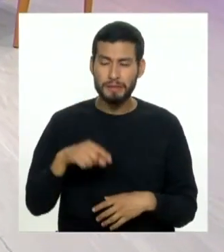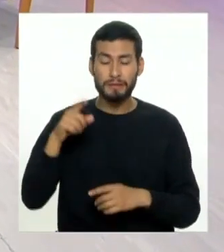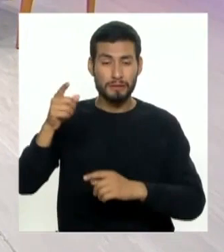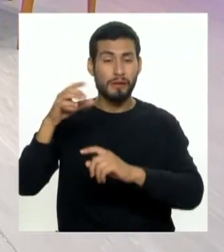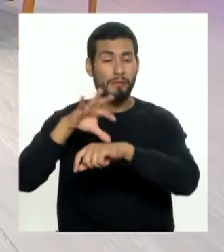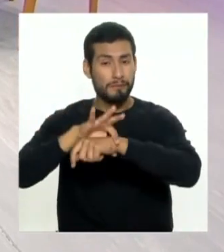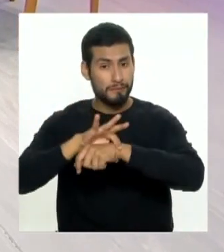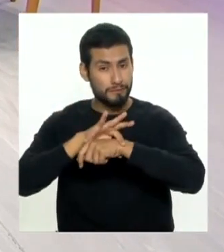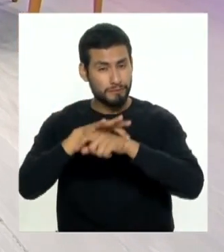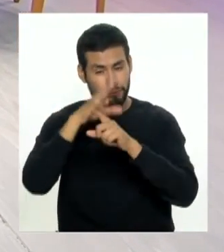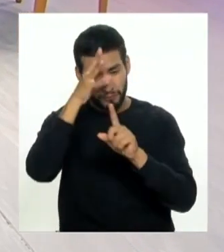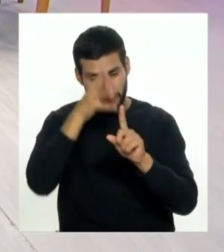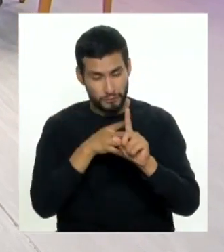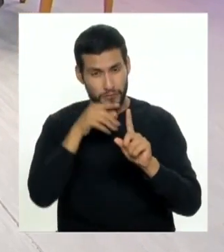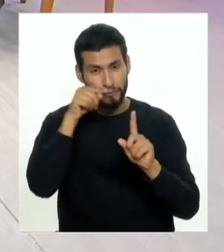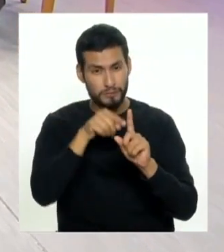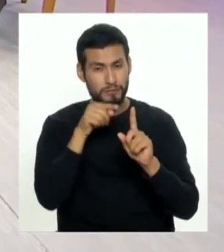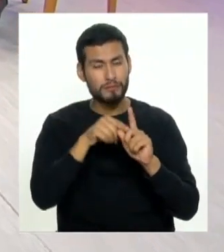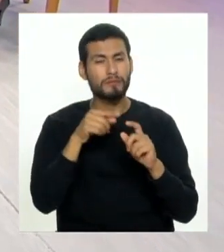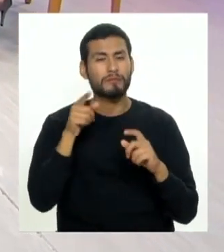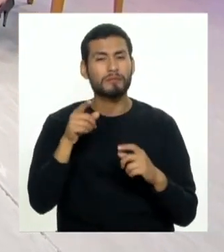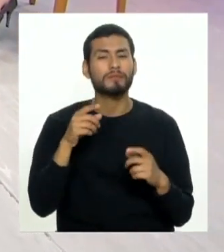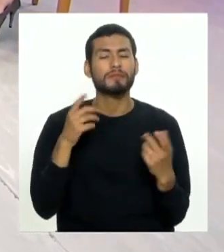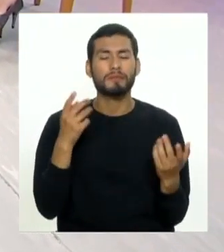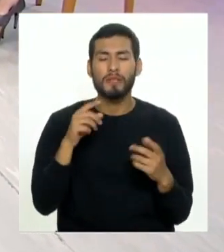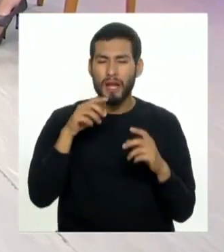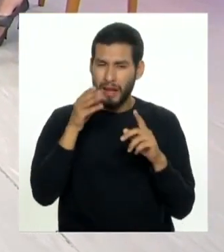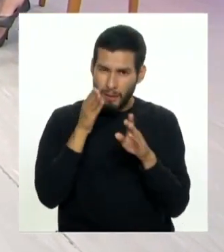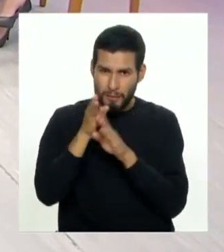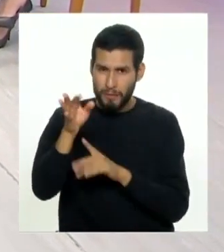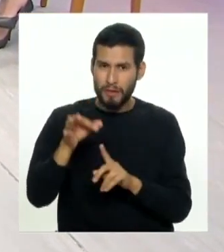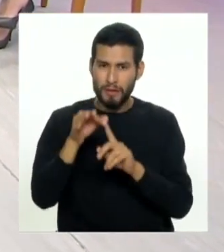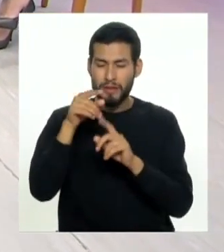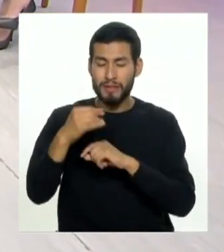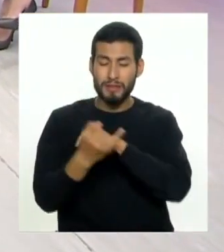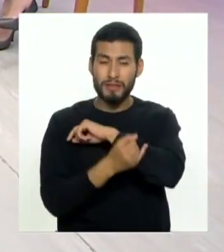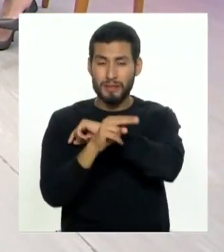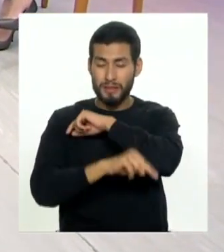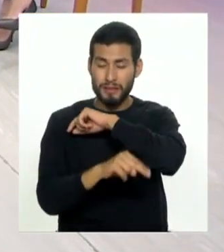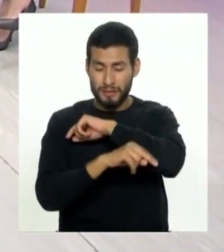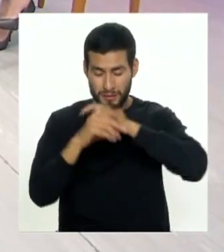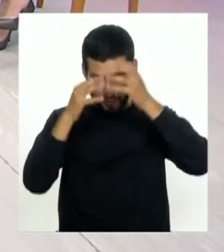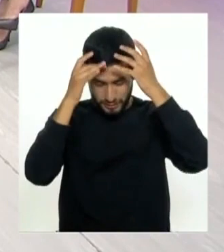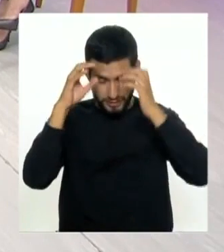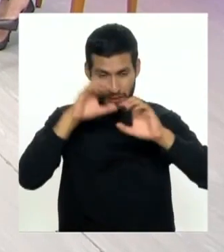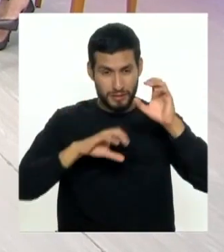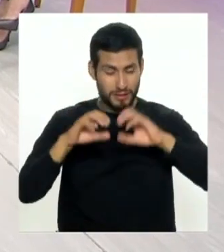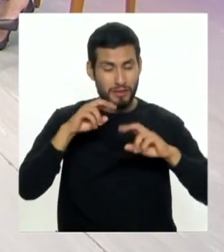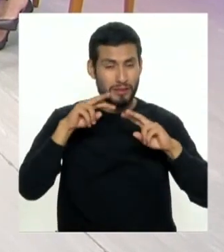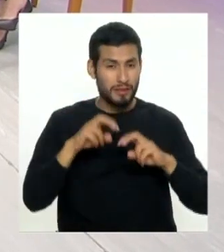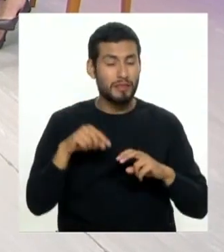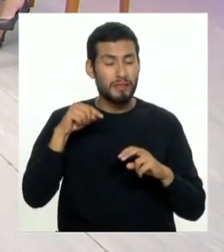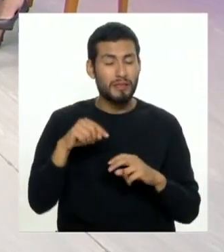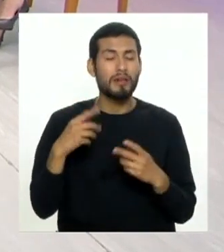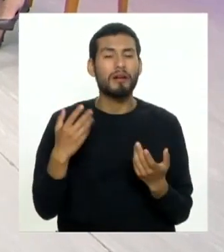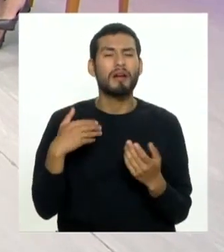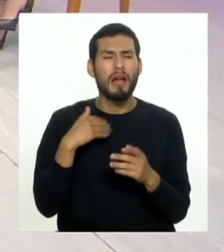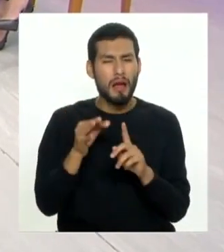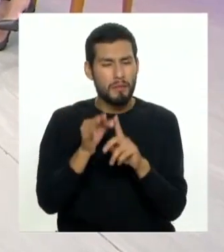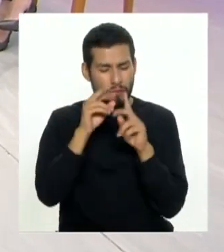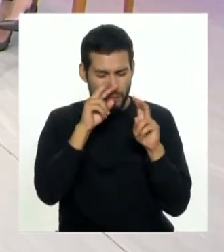evaluada en un centro de referencia de epilepsia, como el Instituto Nacional de Ciencias Neurológicas, donde desarrollamos